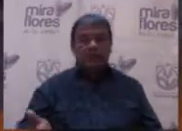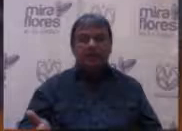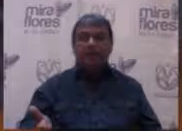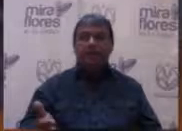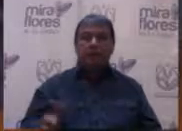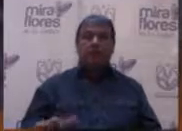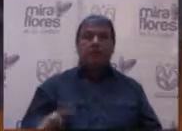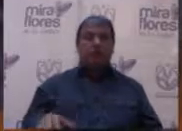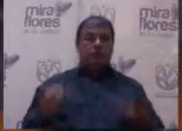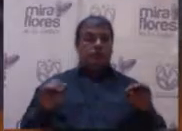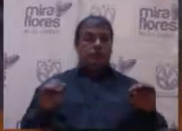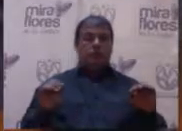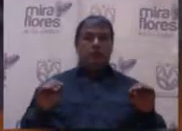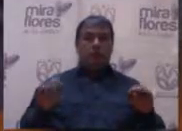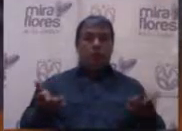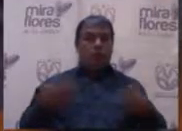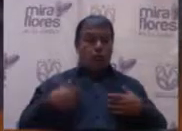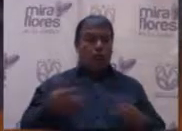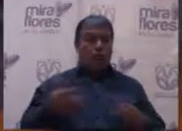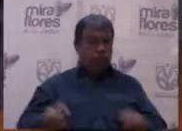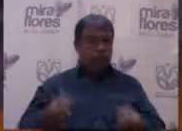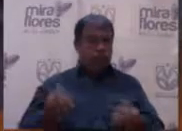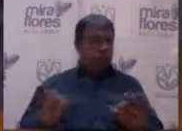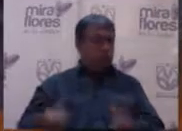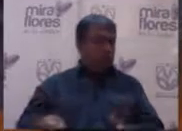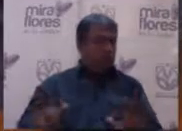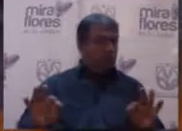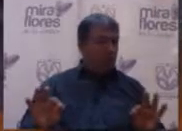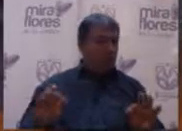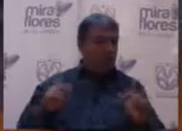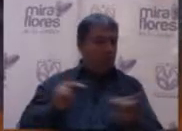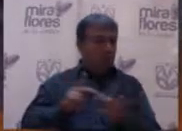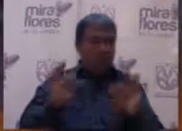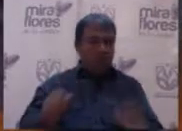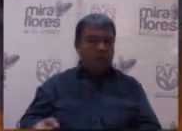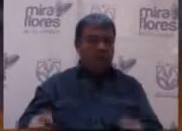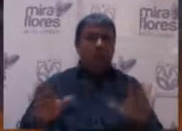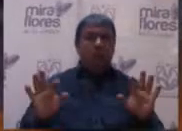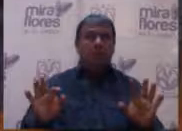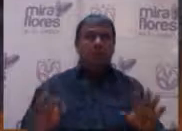ajeno a lo que cuando dejó el vehículo estaba en perfecto estado.